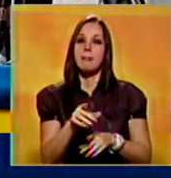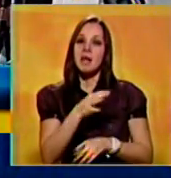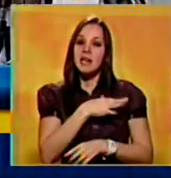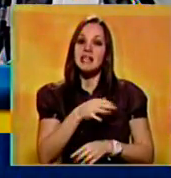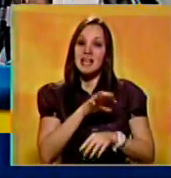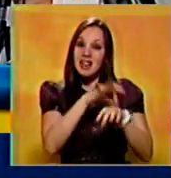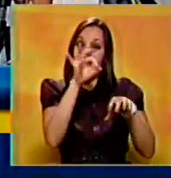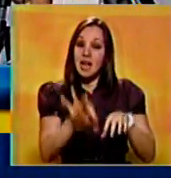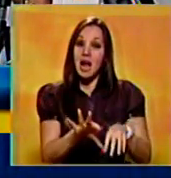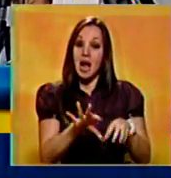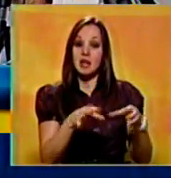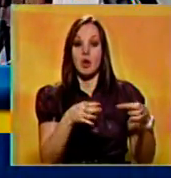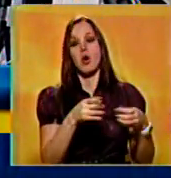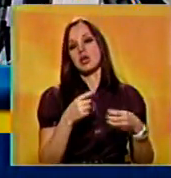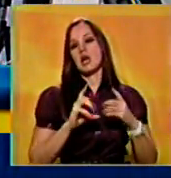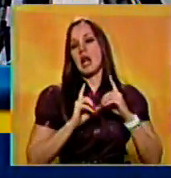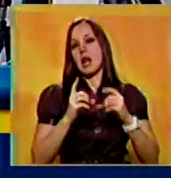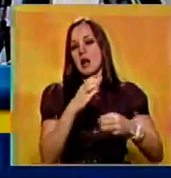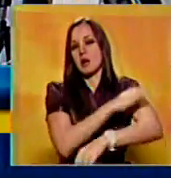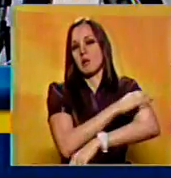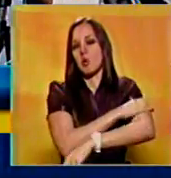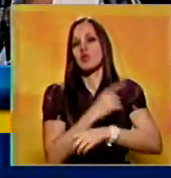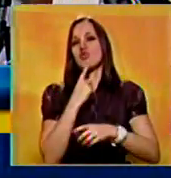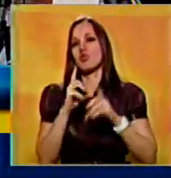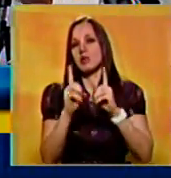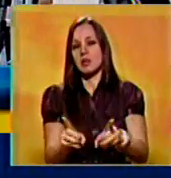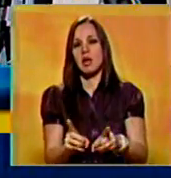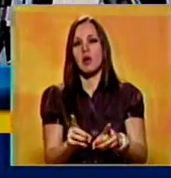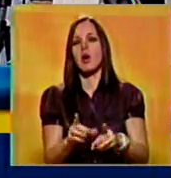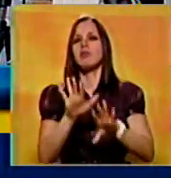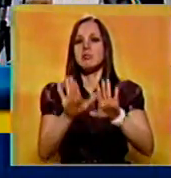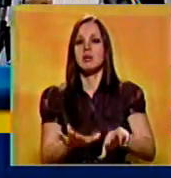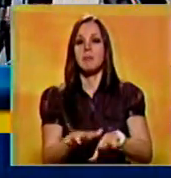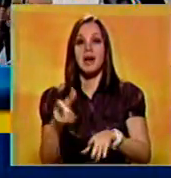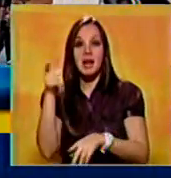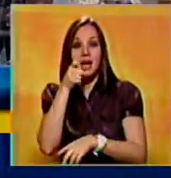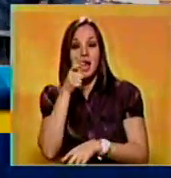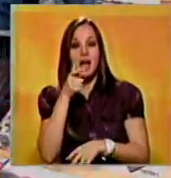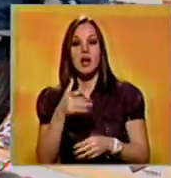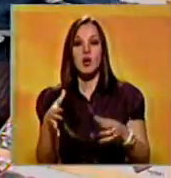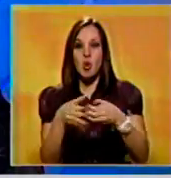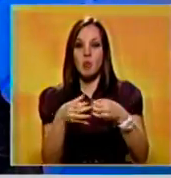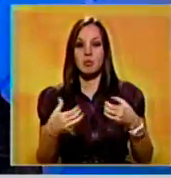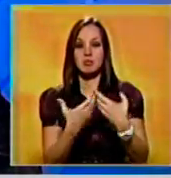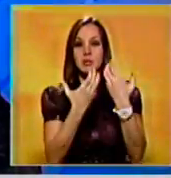consecuencia la oposición con esa decisión espacios para que el fascismo gane terreno